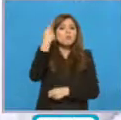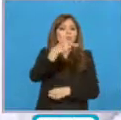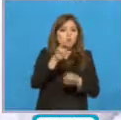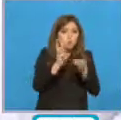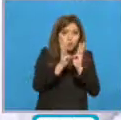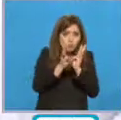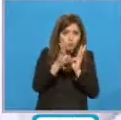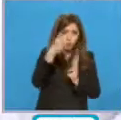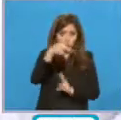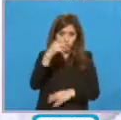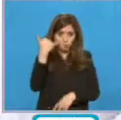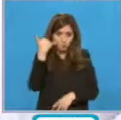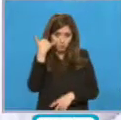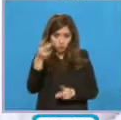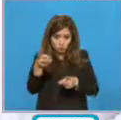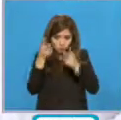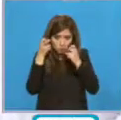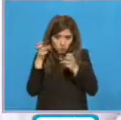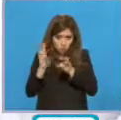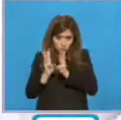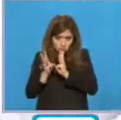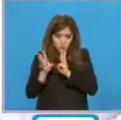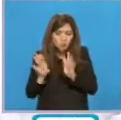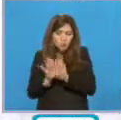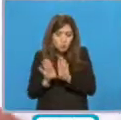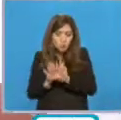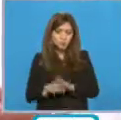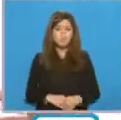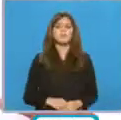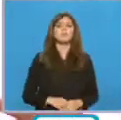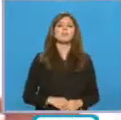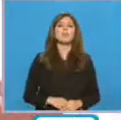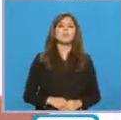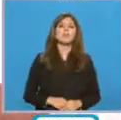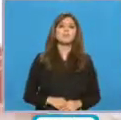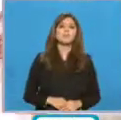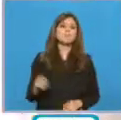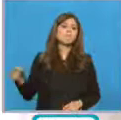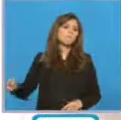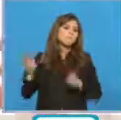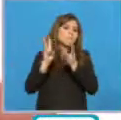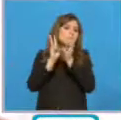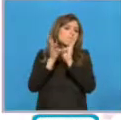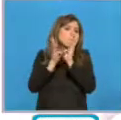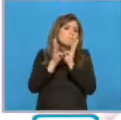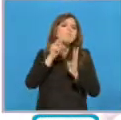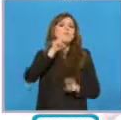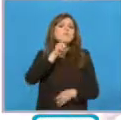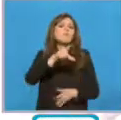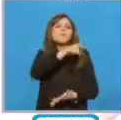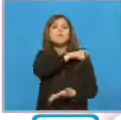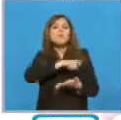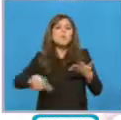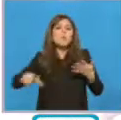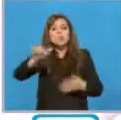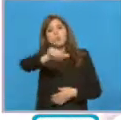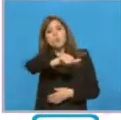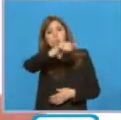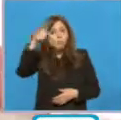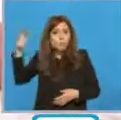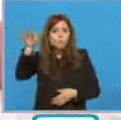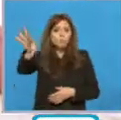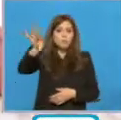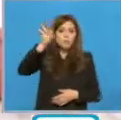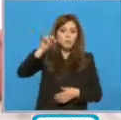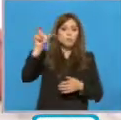del mismo teléfono, ¿no? Por medio de WhatsApp. Así es, bueno, hay que recordar que esta red social fue comprada también por otra más y